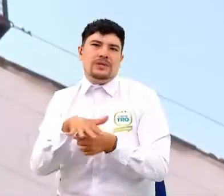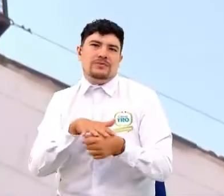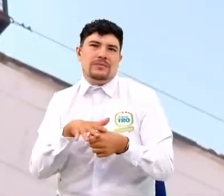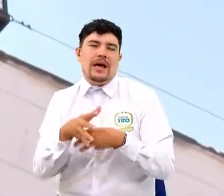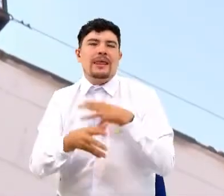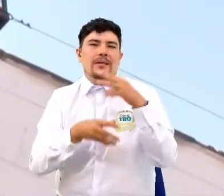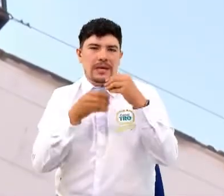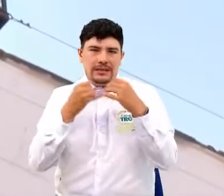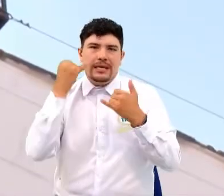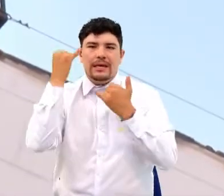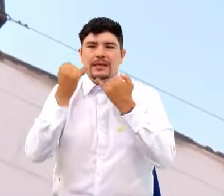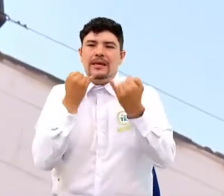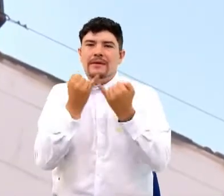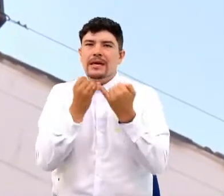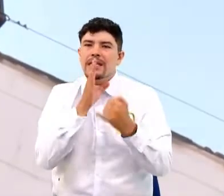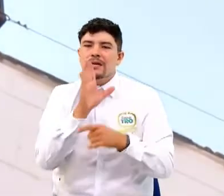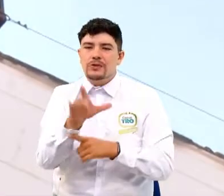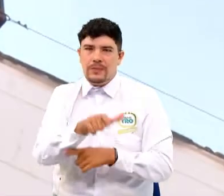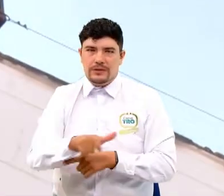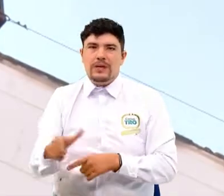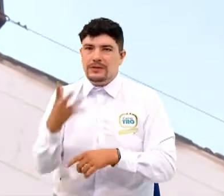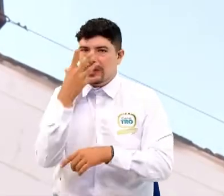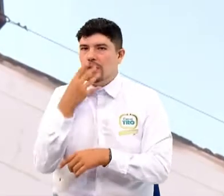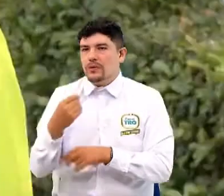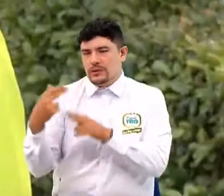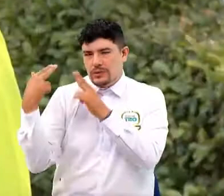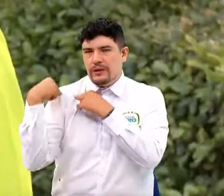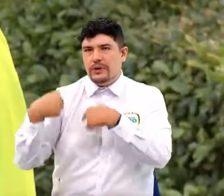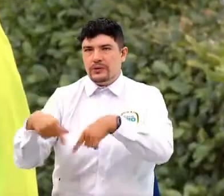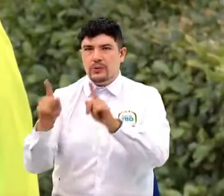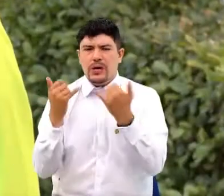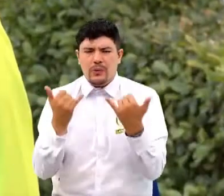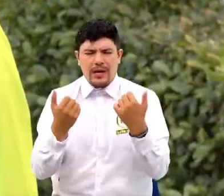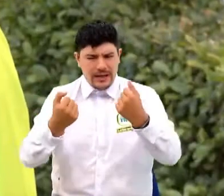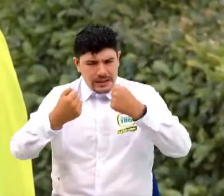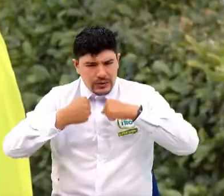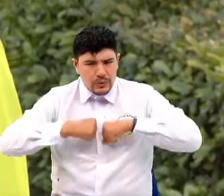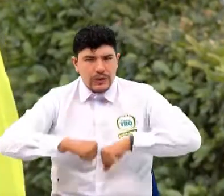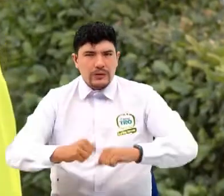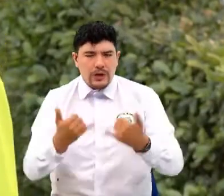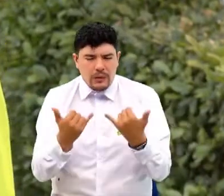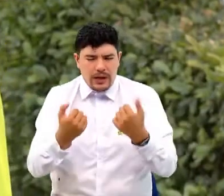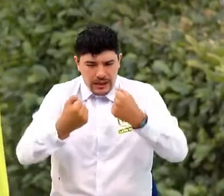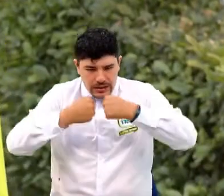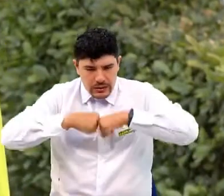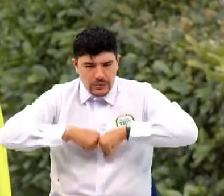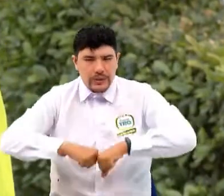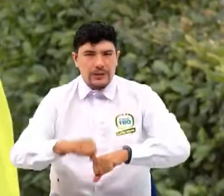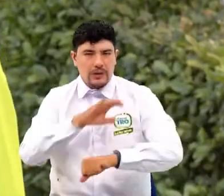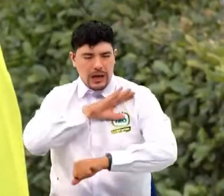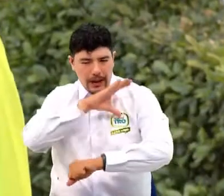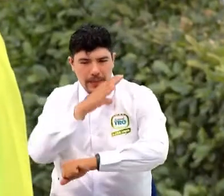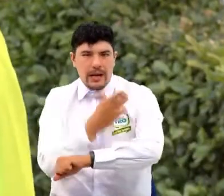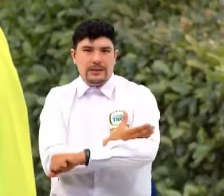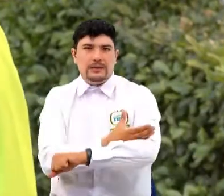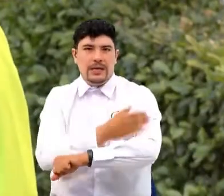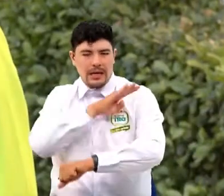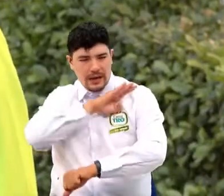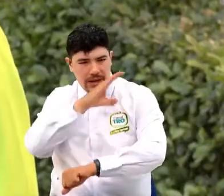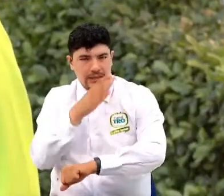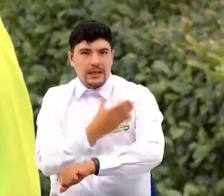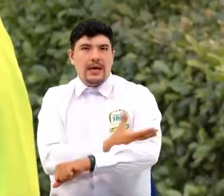vez identificar a los presuntos agresores. Que estamos haciendo todo nuestro mayor esfuerzo, todas las capacidades interinstitucionales